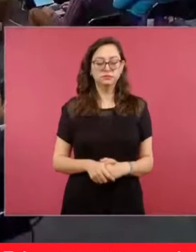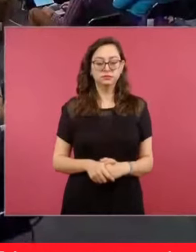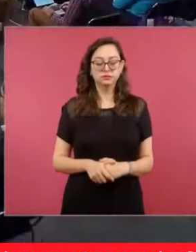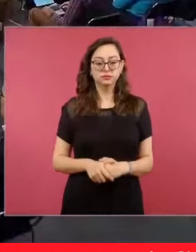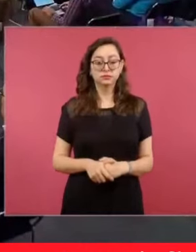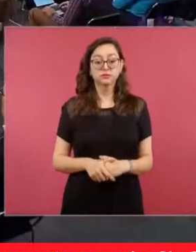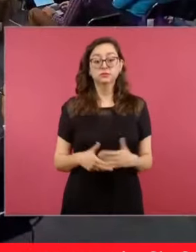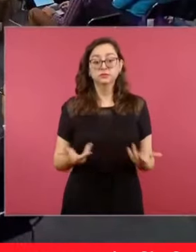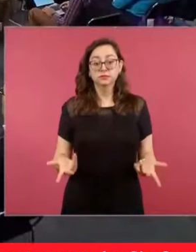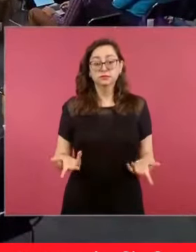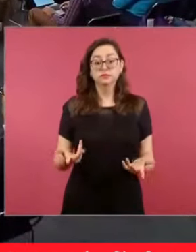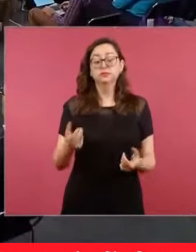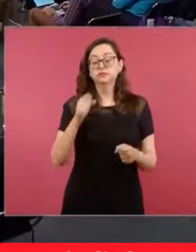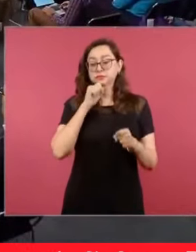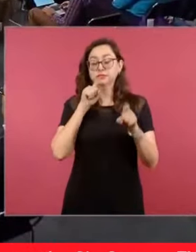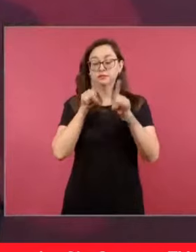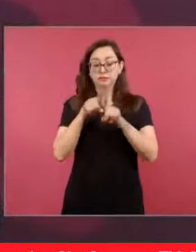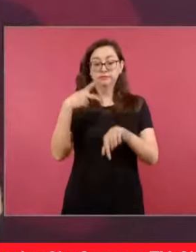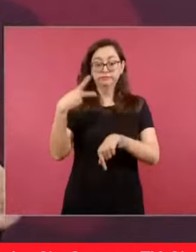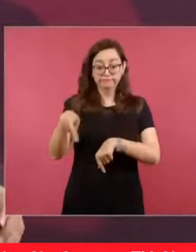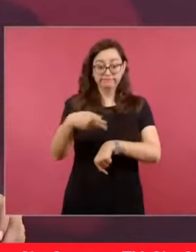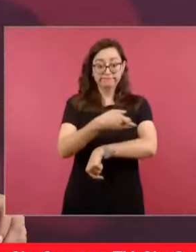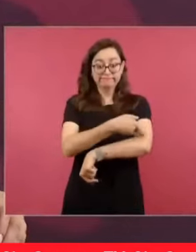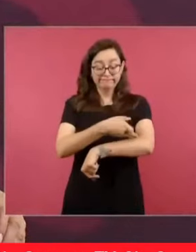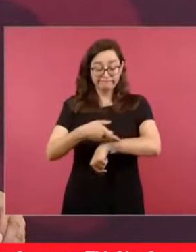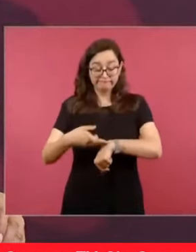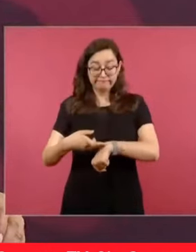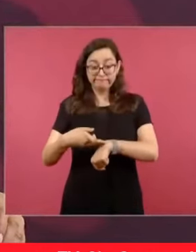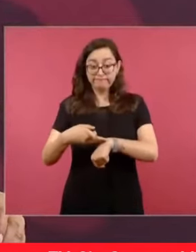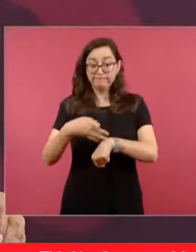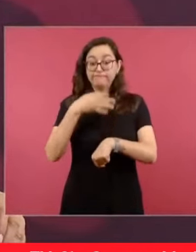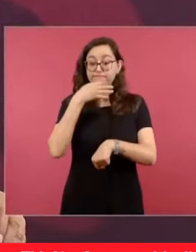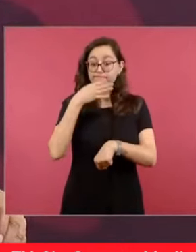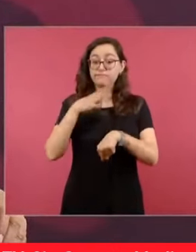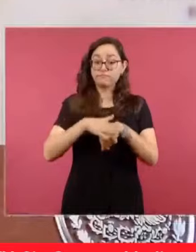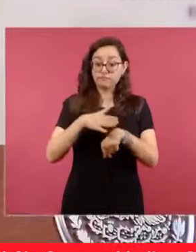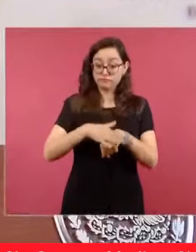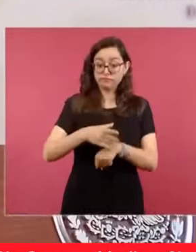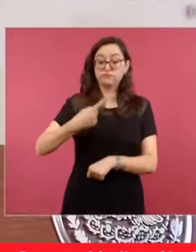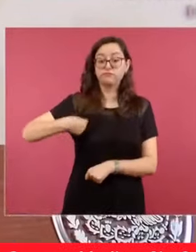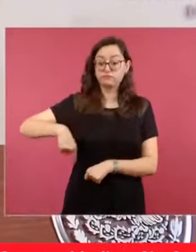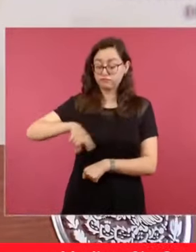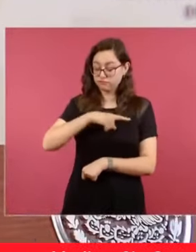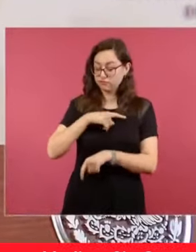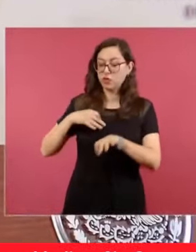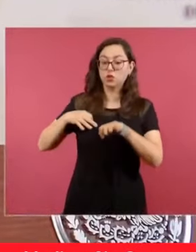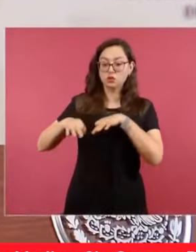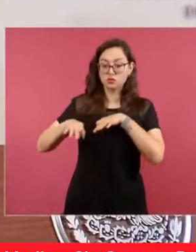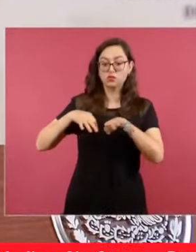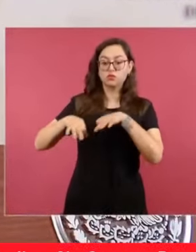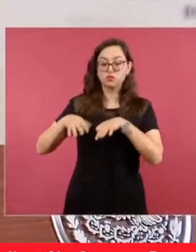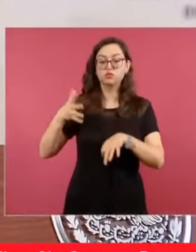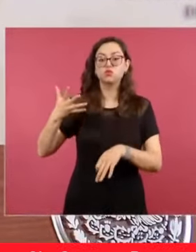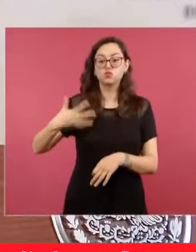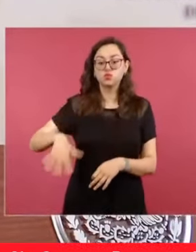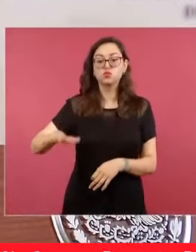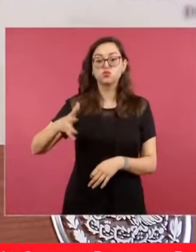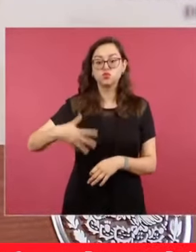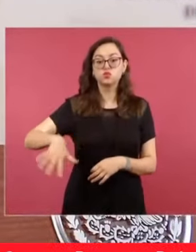decirle a sus familiares también que este que se está haciendo la